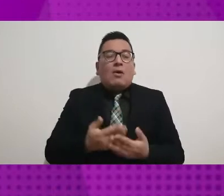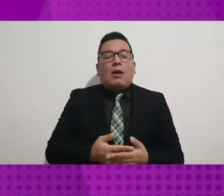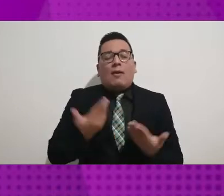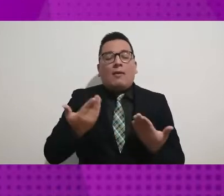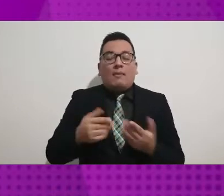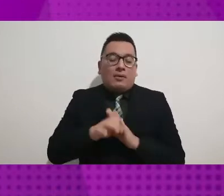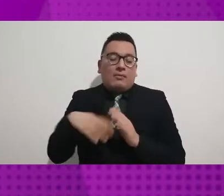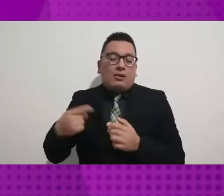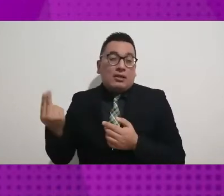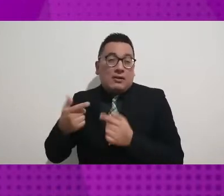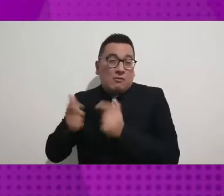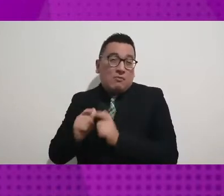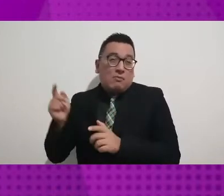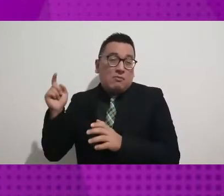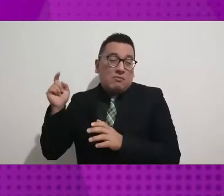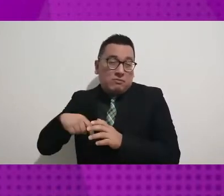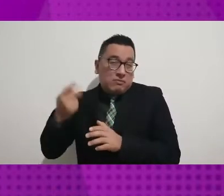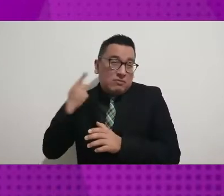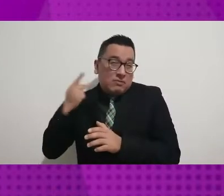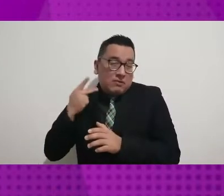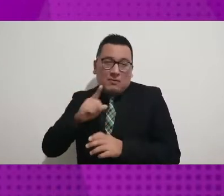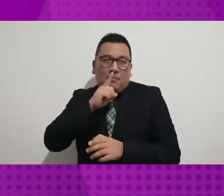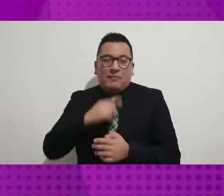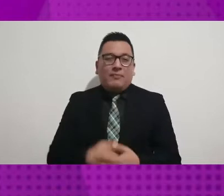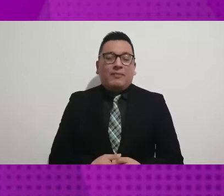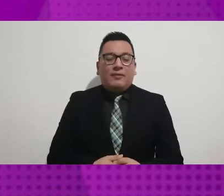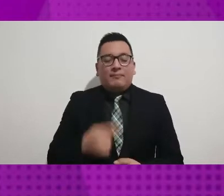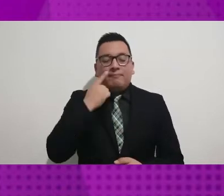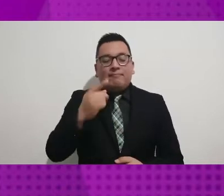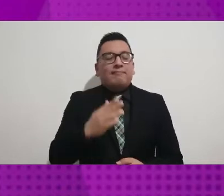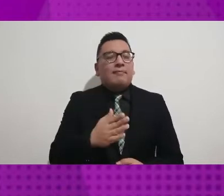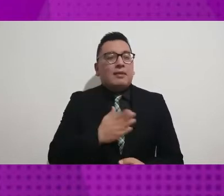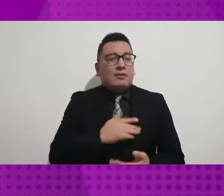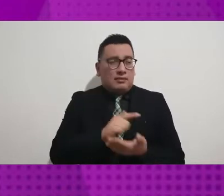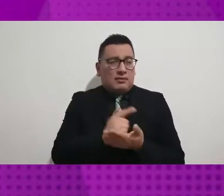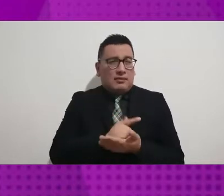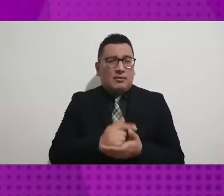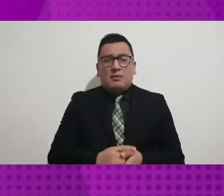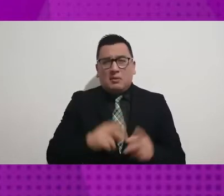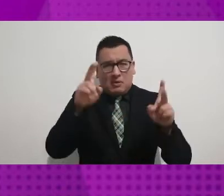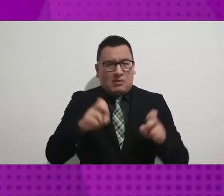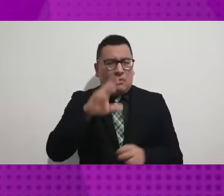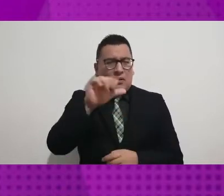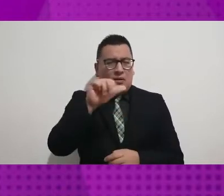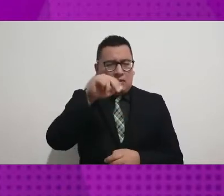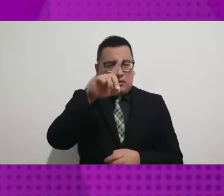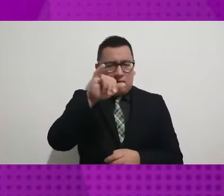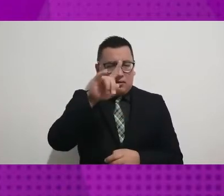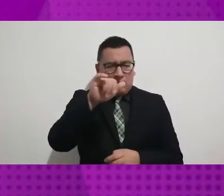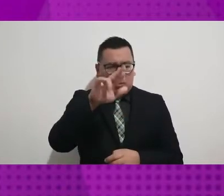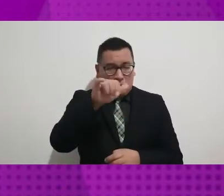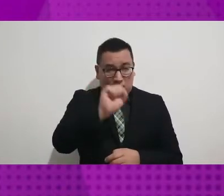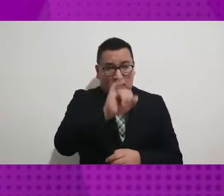se ha eliminado. Incluso a mí me gustaría decir que debería, y esto lo afirmo en un libro que tengo sobre